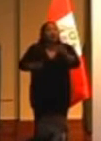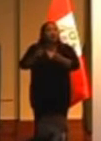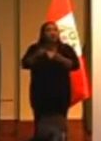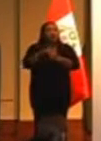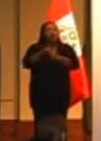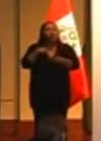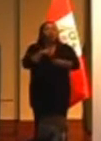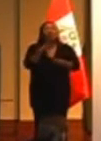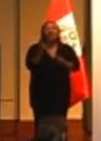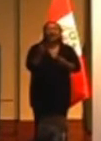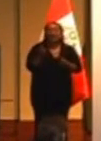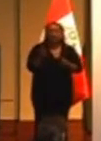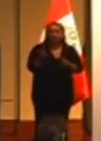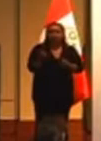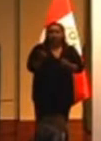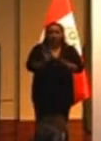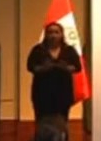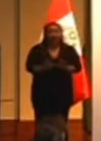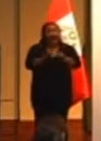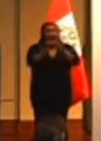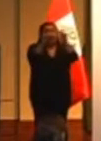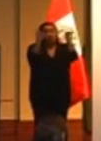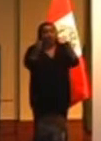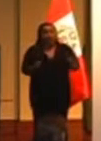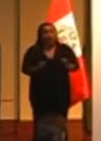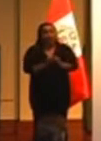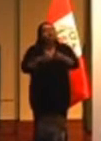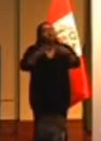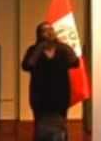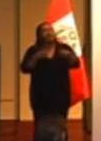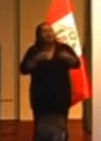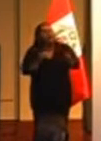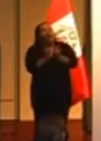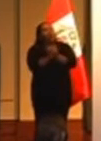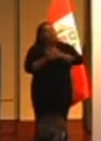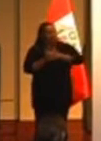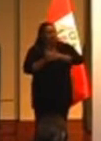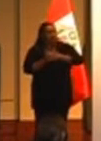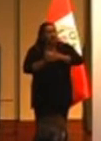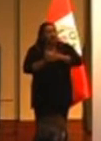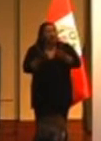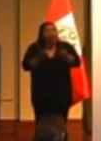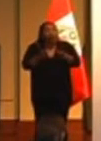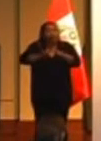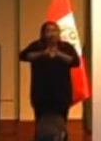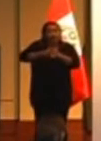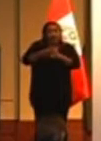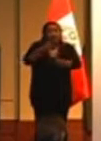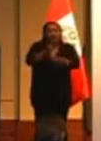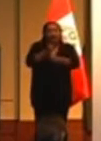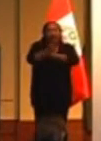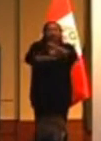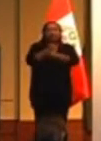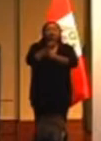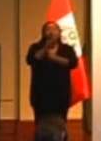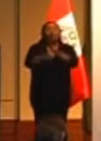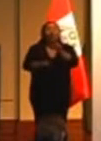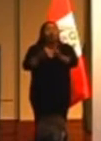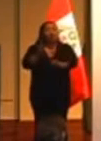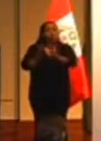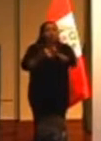de nuestro dinero. Esta es una lámina que siempre me va a acompañar. Al inicio de nuestra gestión en el año